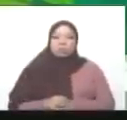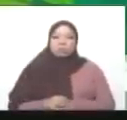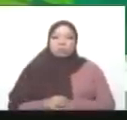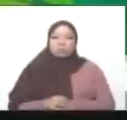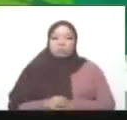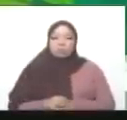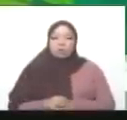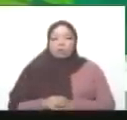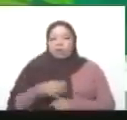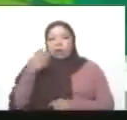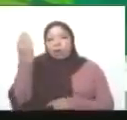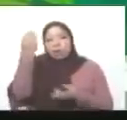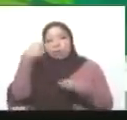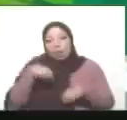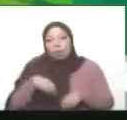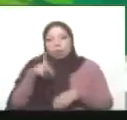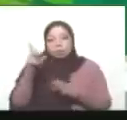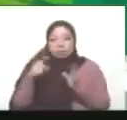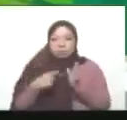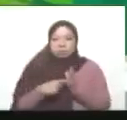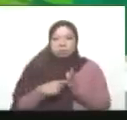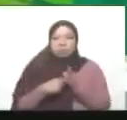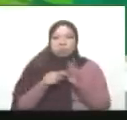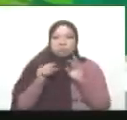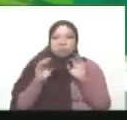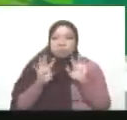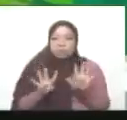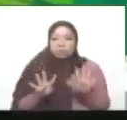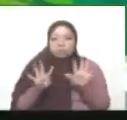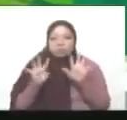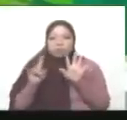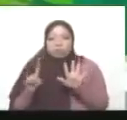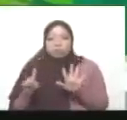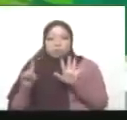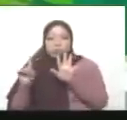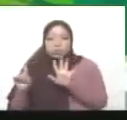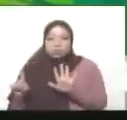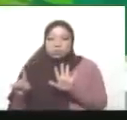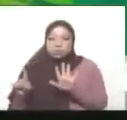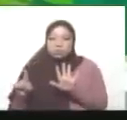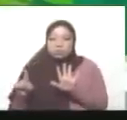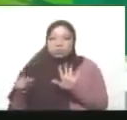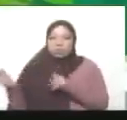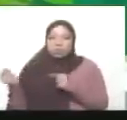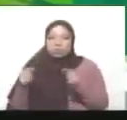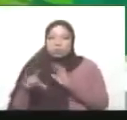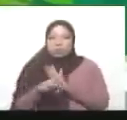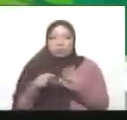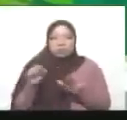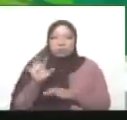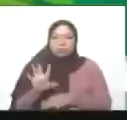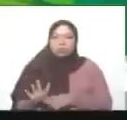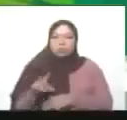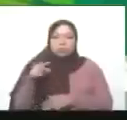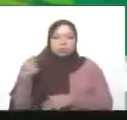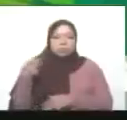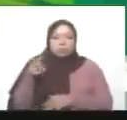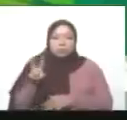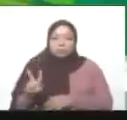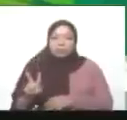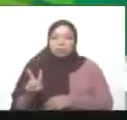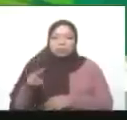porque en el acuerdo de Ginebra en 1966 firmamos y acordamos artículo cinco numeral dos